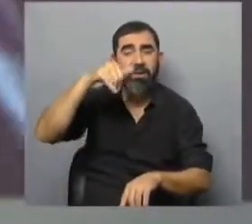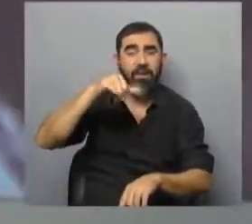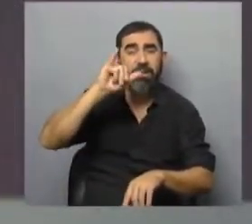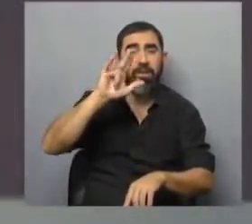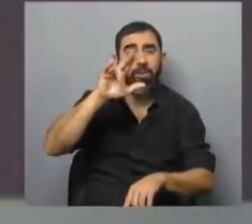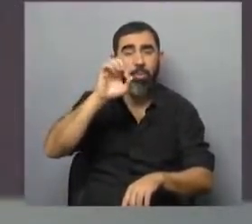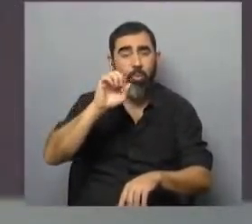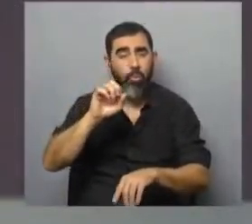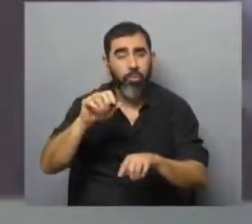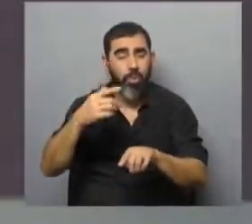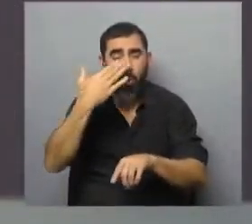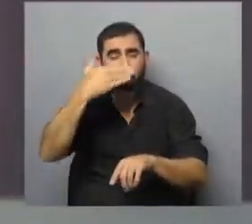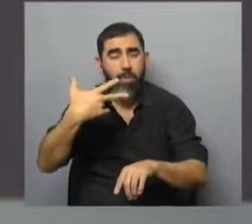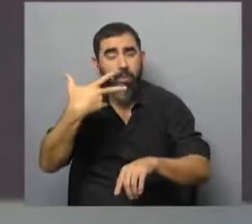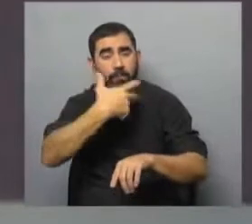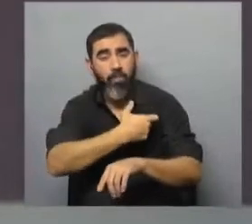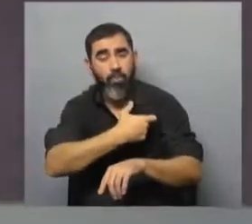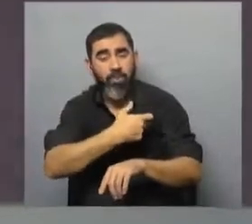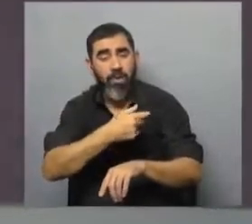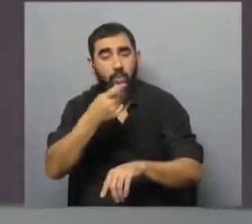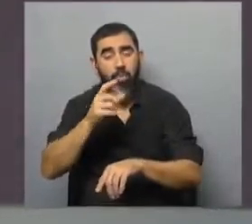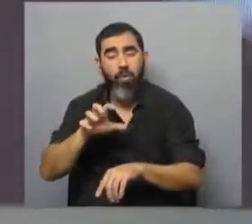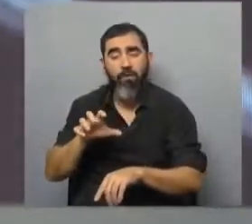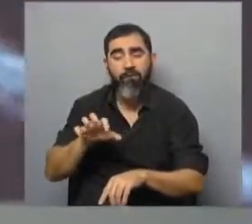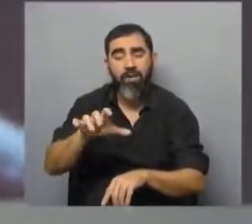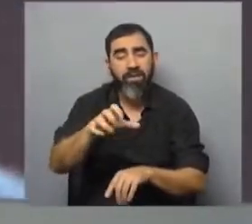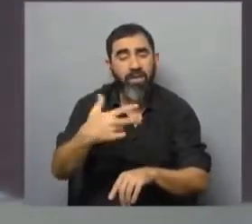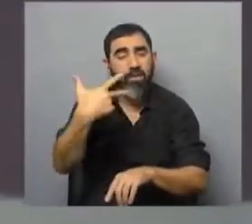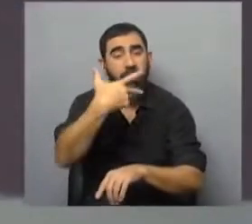usa una cepa de virus vaccinia que